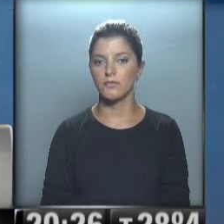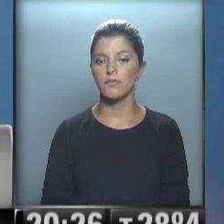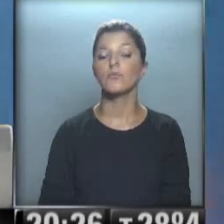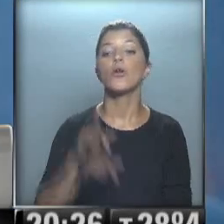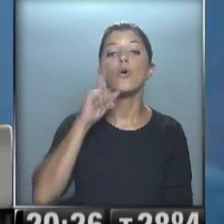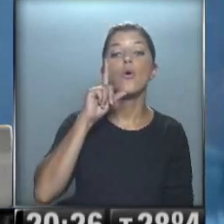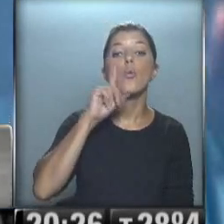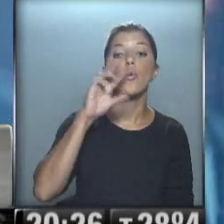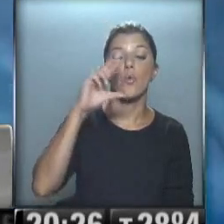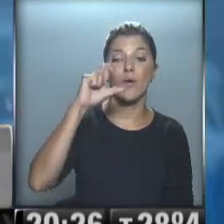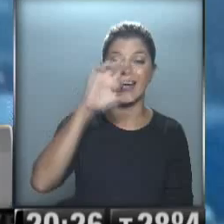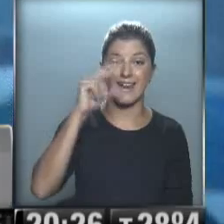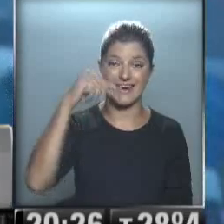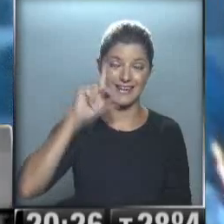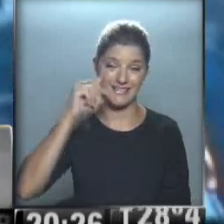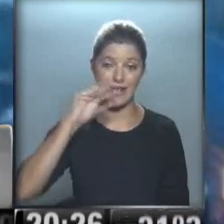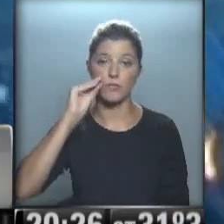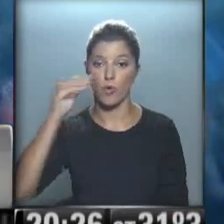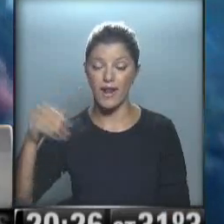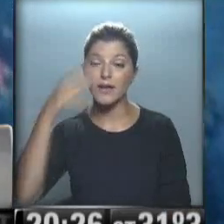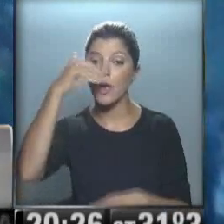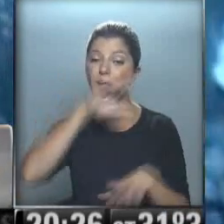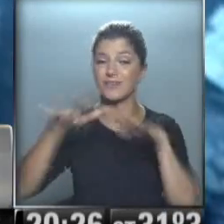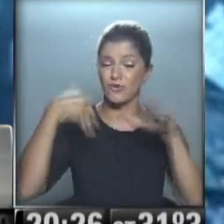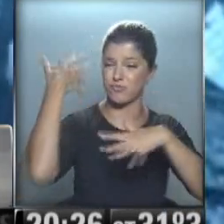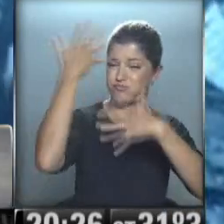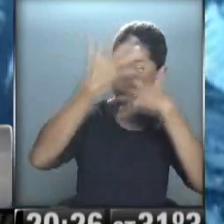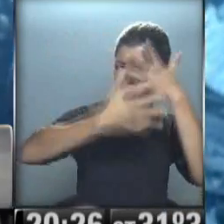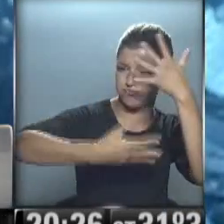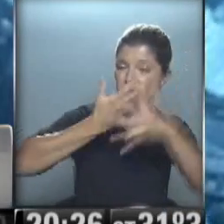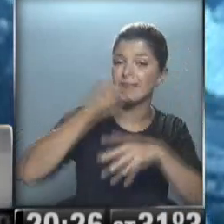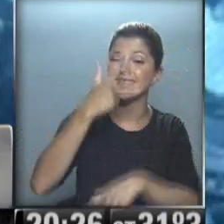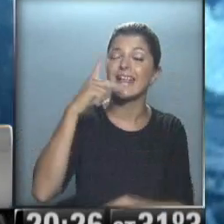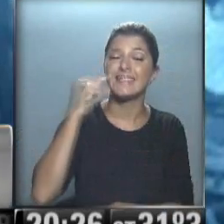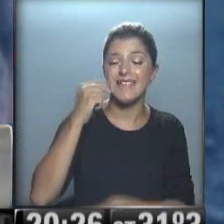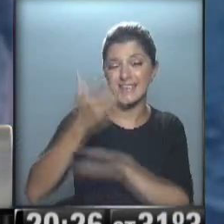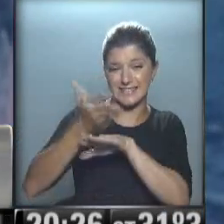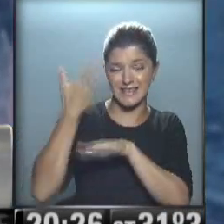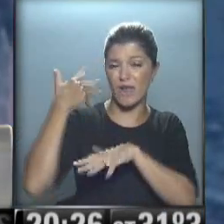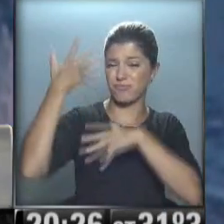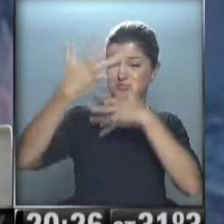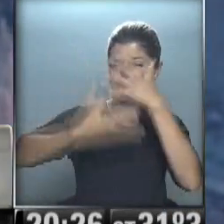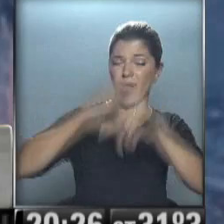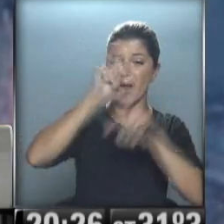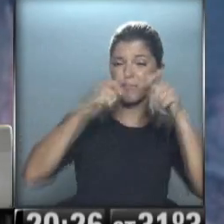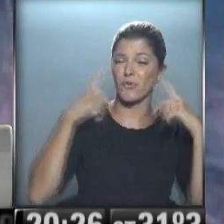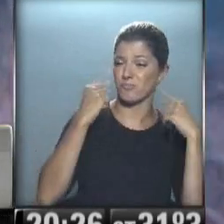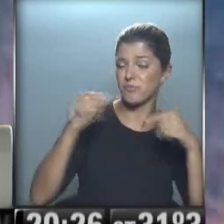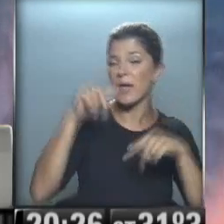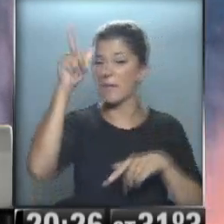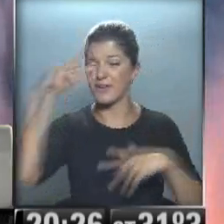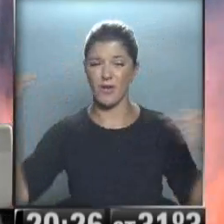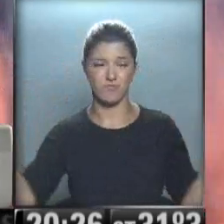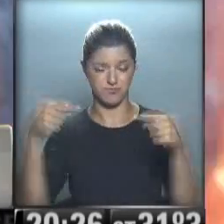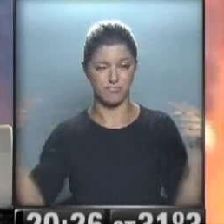Ucrania después de los incidentes. Continúa la tensión en la ciudad de Kiev, luego de 3 días de incidentes entre la policía y los manifestantes, que exigen la